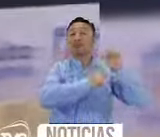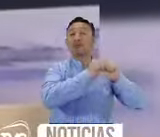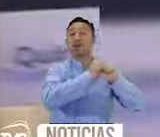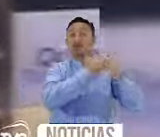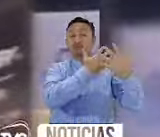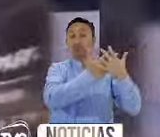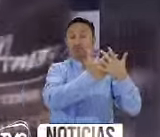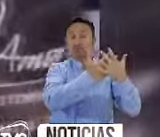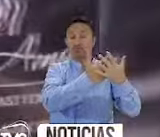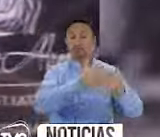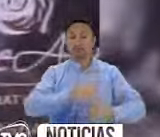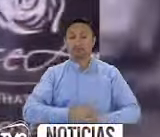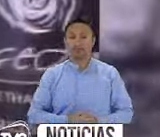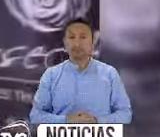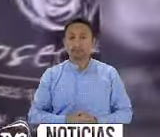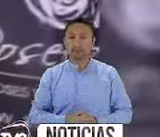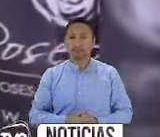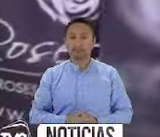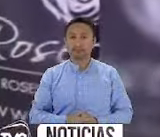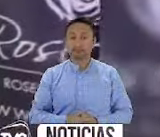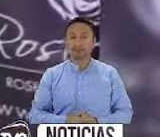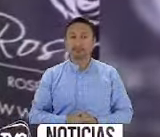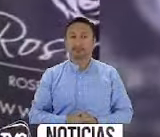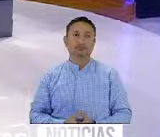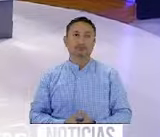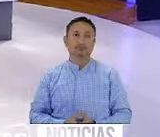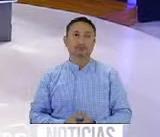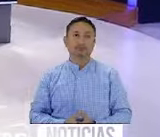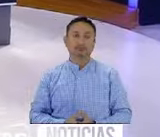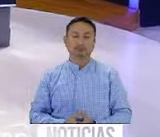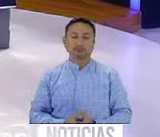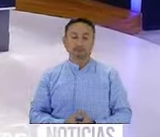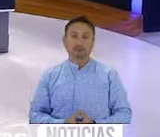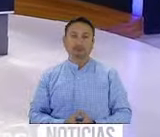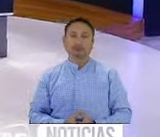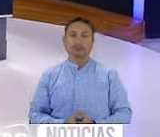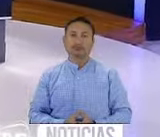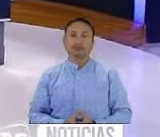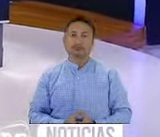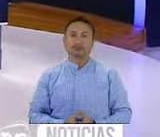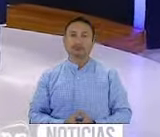libertad. Informó Ítalo Salazar.